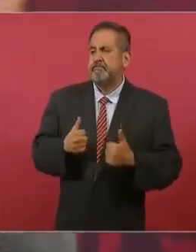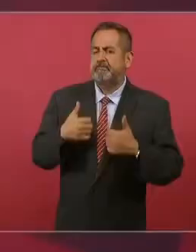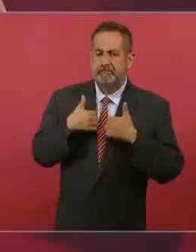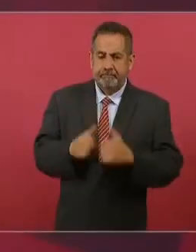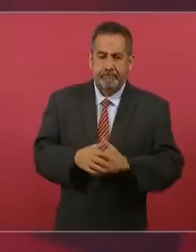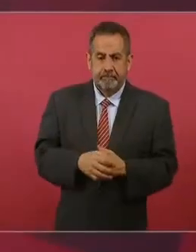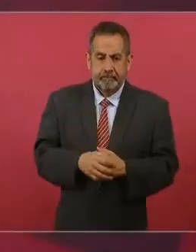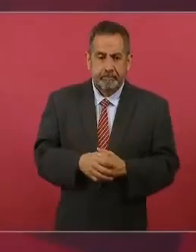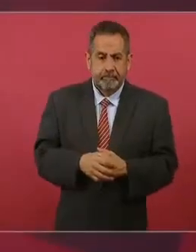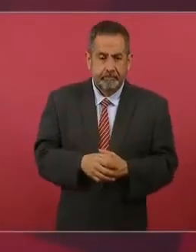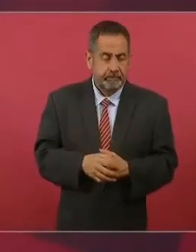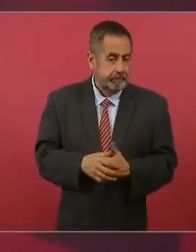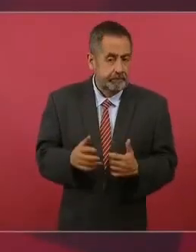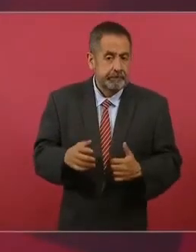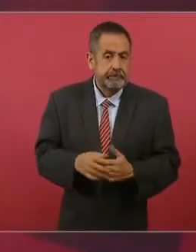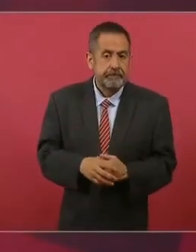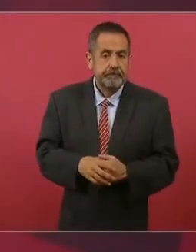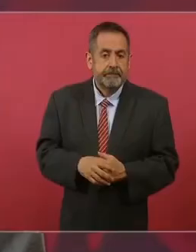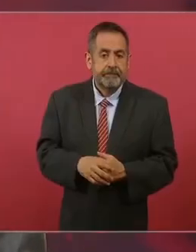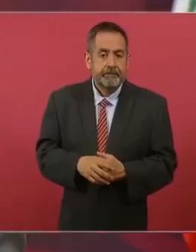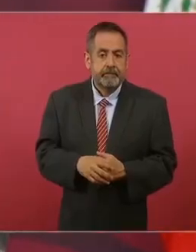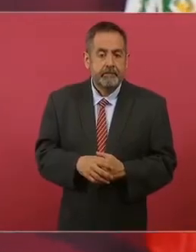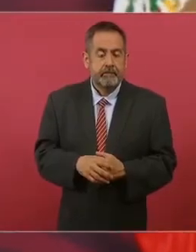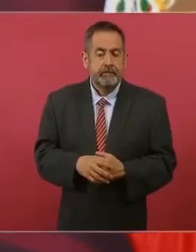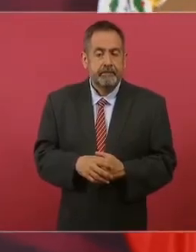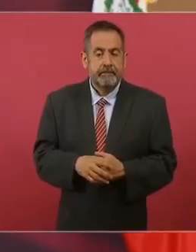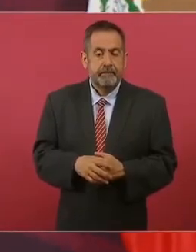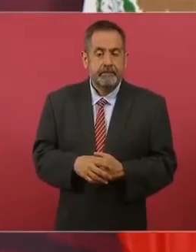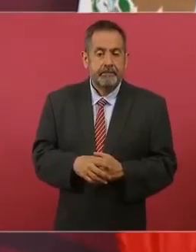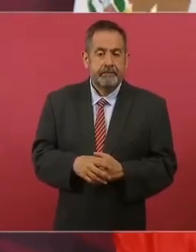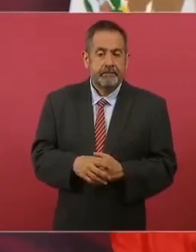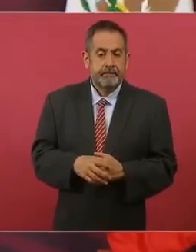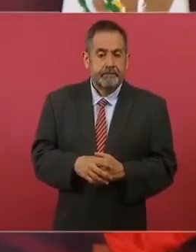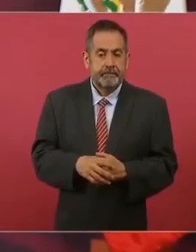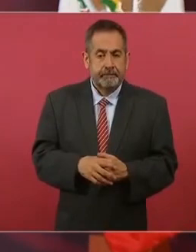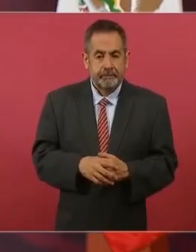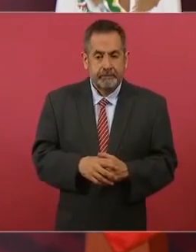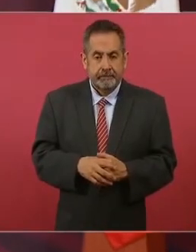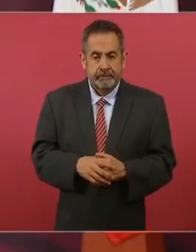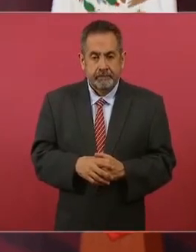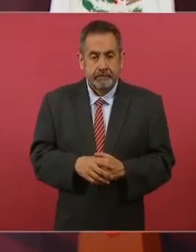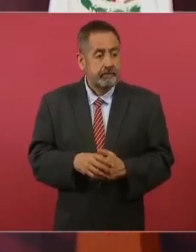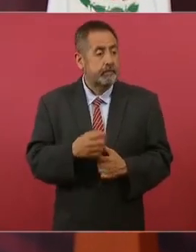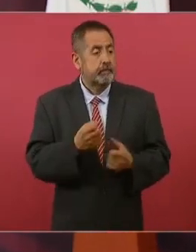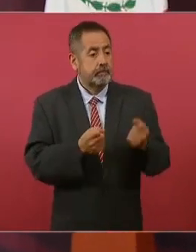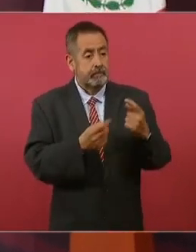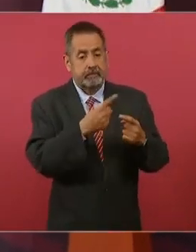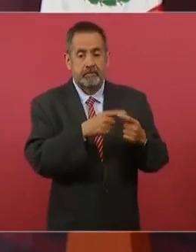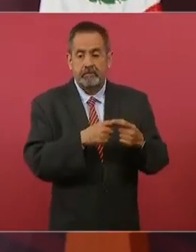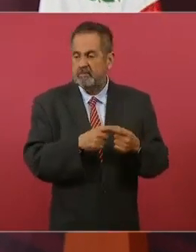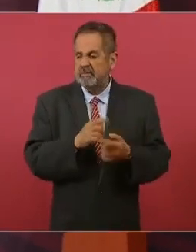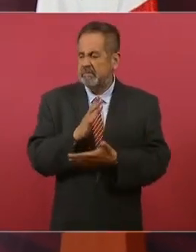¿Nos iban a ayudar quienes estaban sacando raja